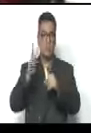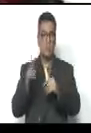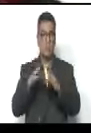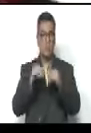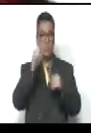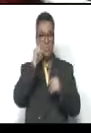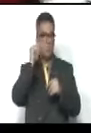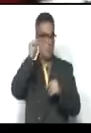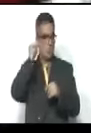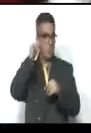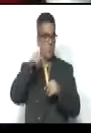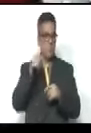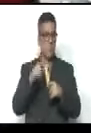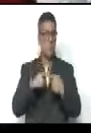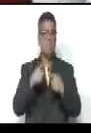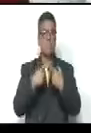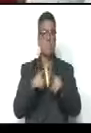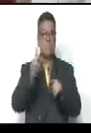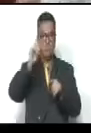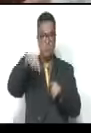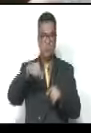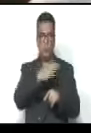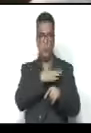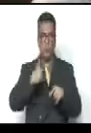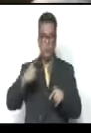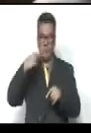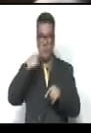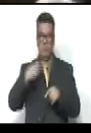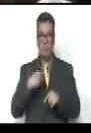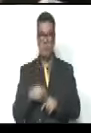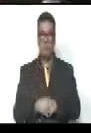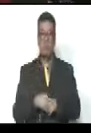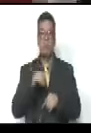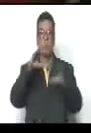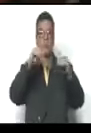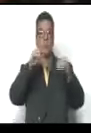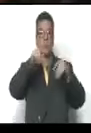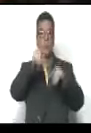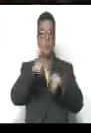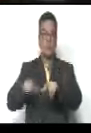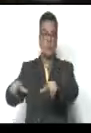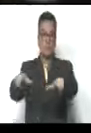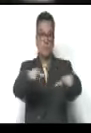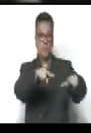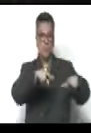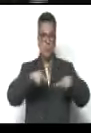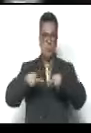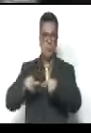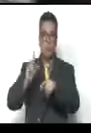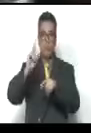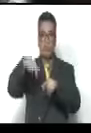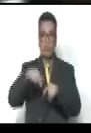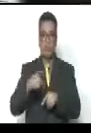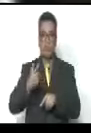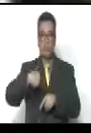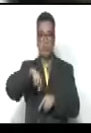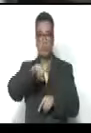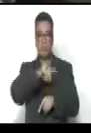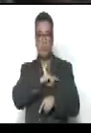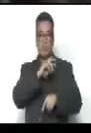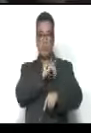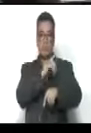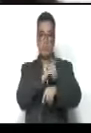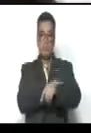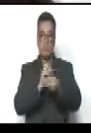las venezolanas. Pero también queremos decir y hablar sobre este espacio que además no solamente fue